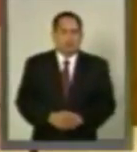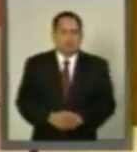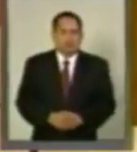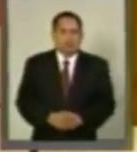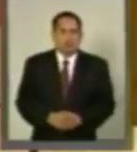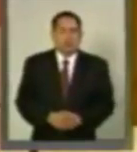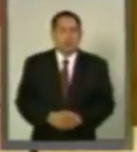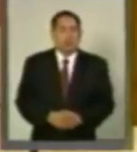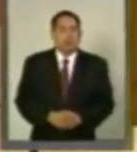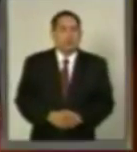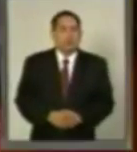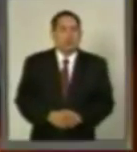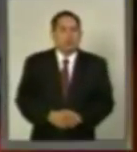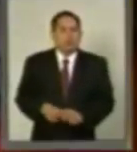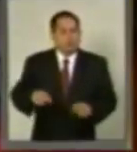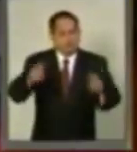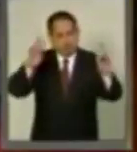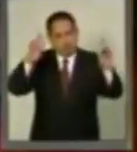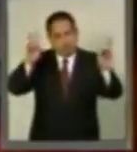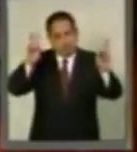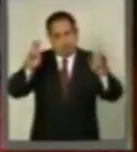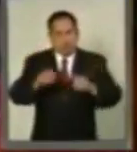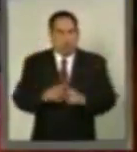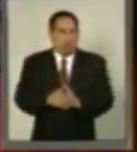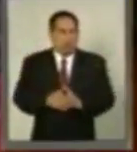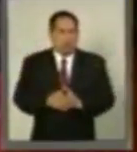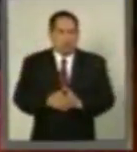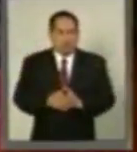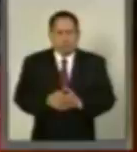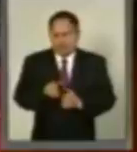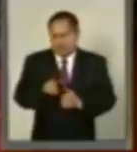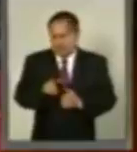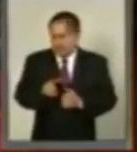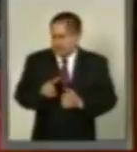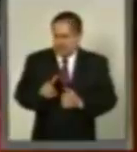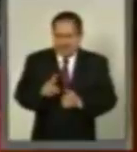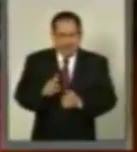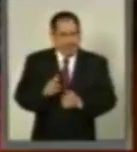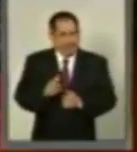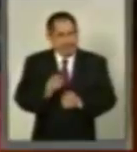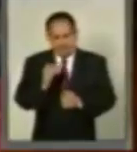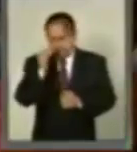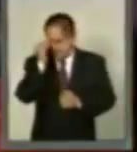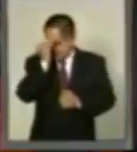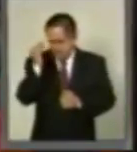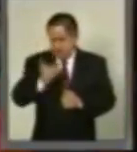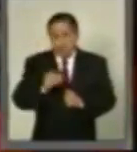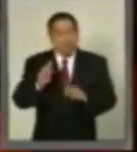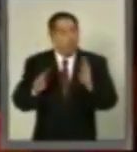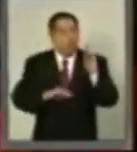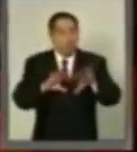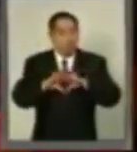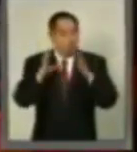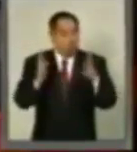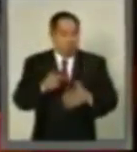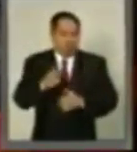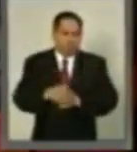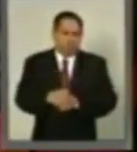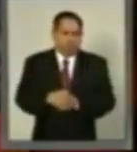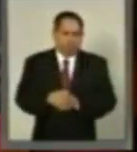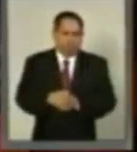Este es uno de los temas más aberrantes que se presentan en el mundo. Hay